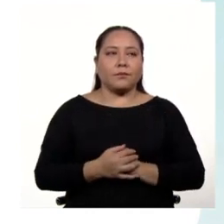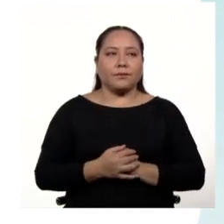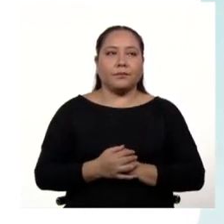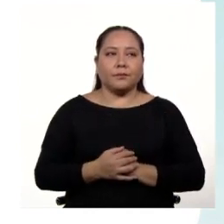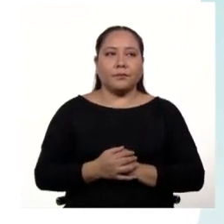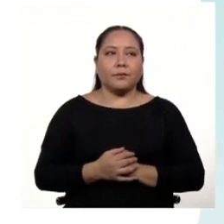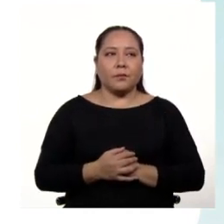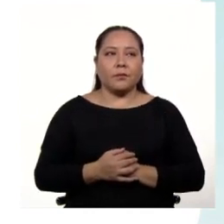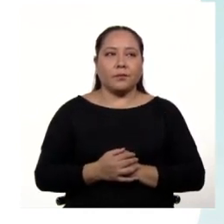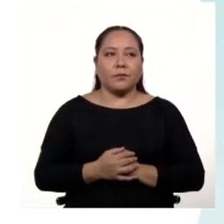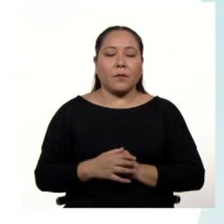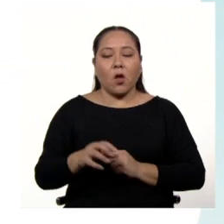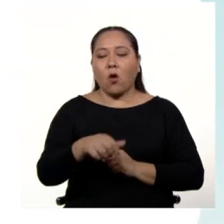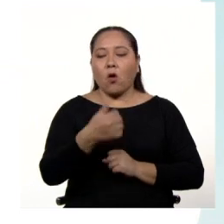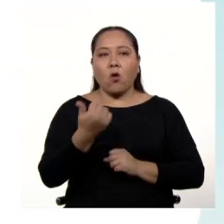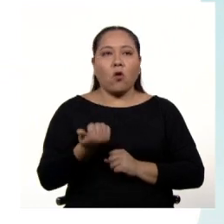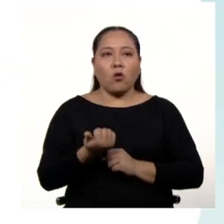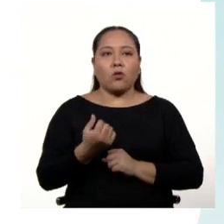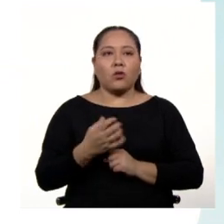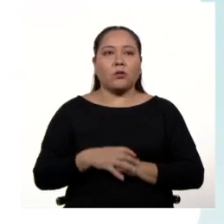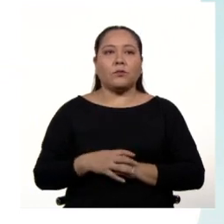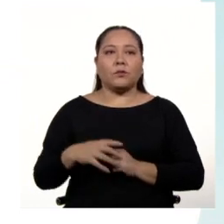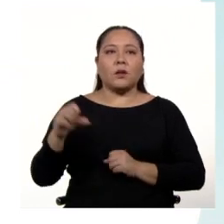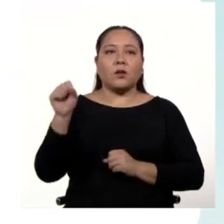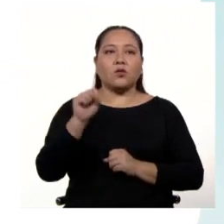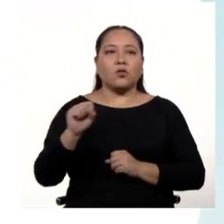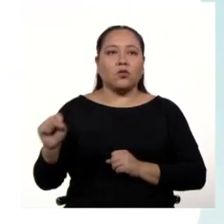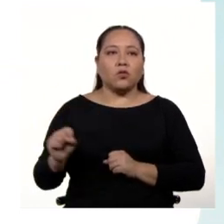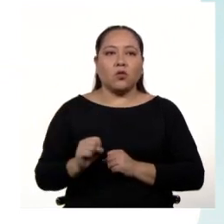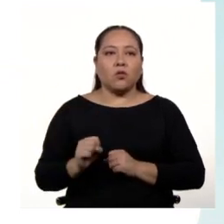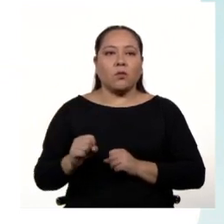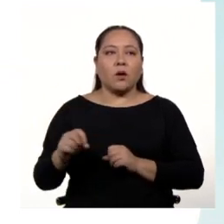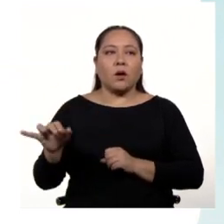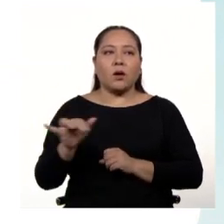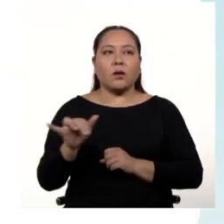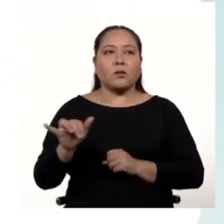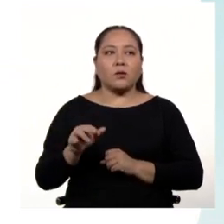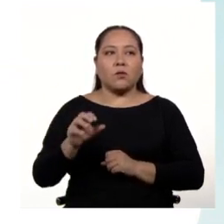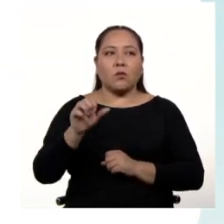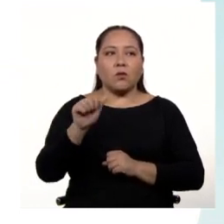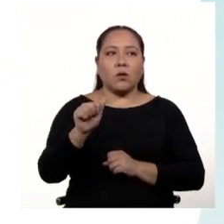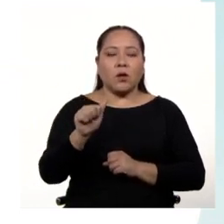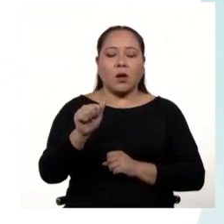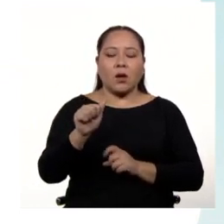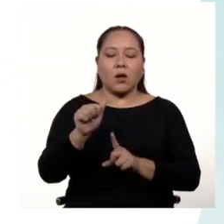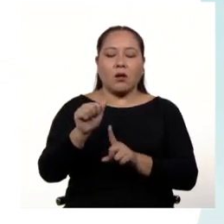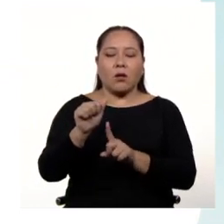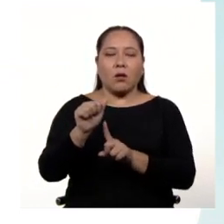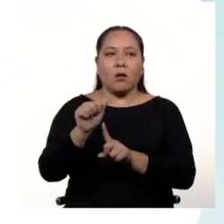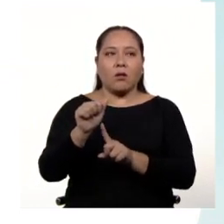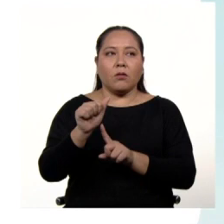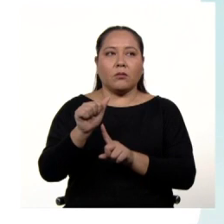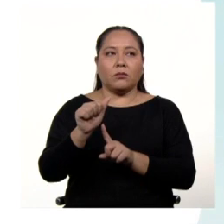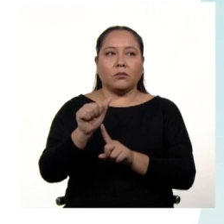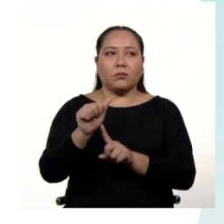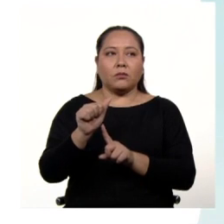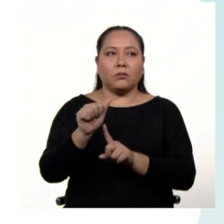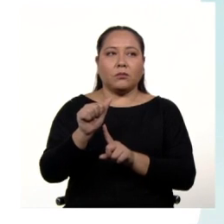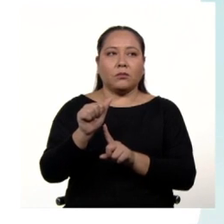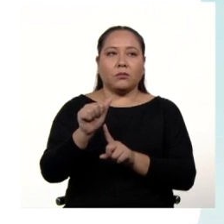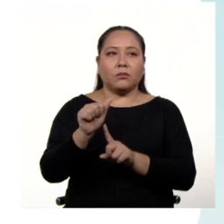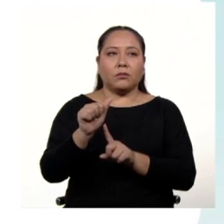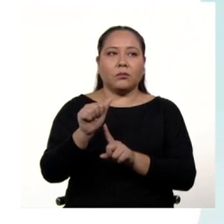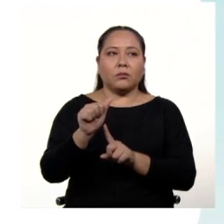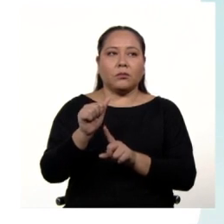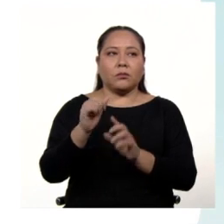O la suma de término S es igual al primer término a